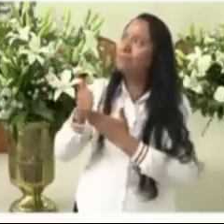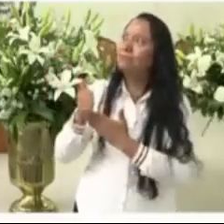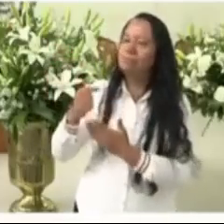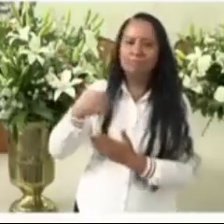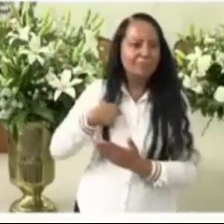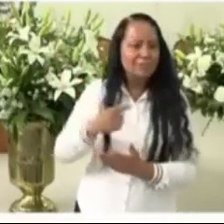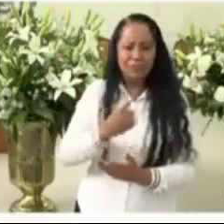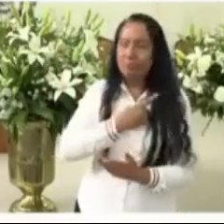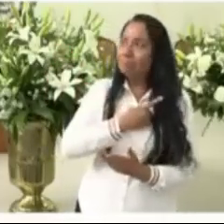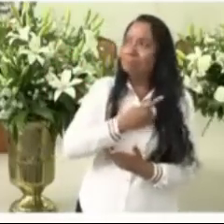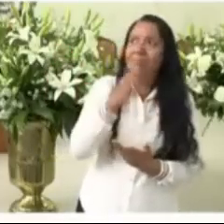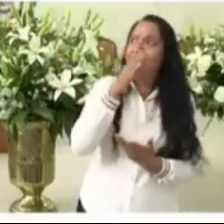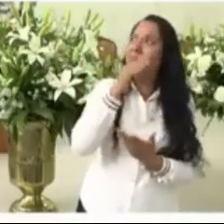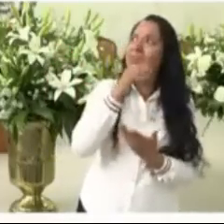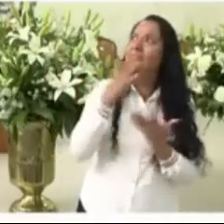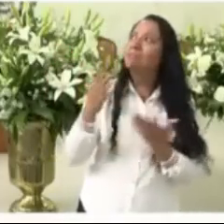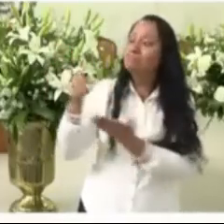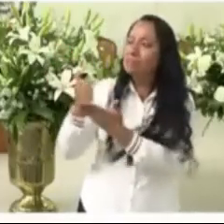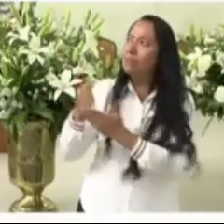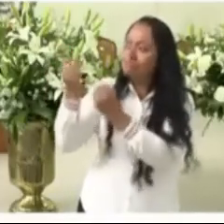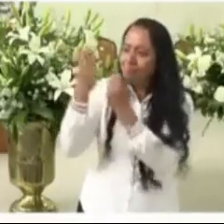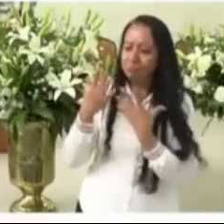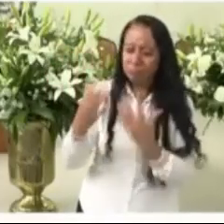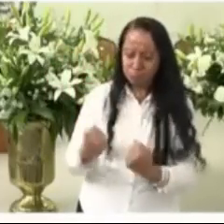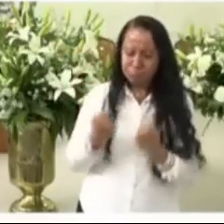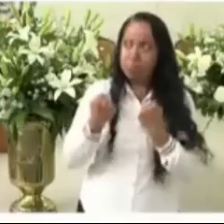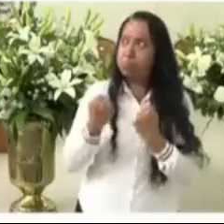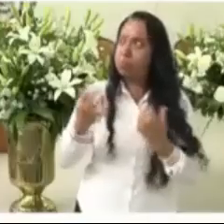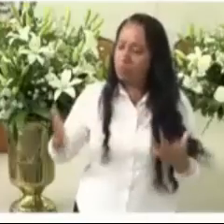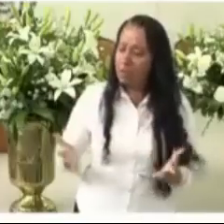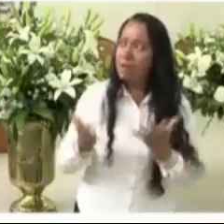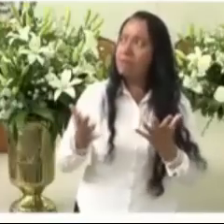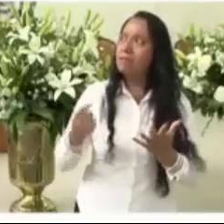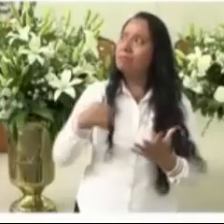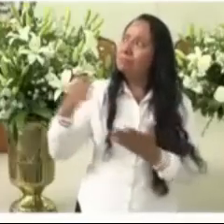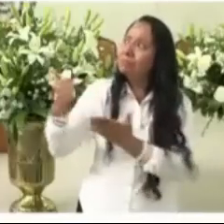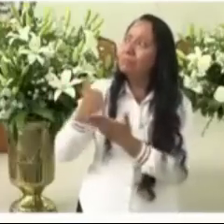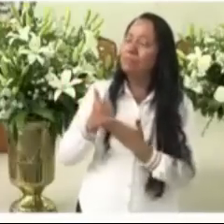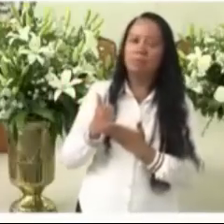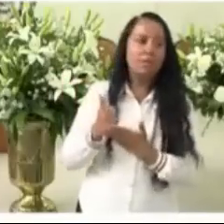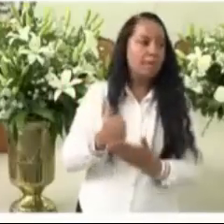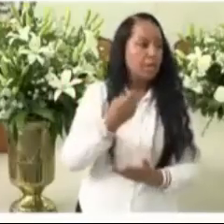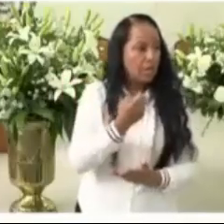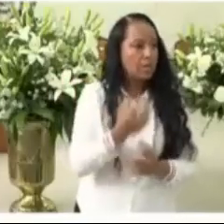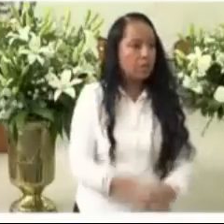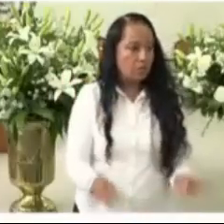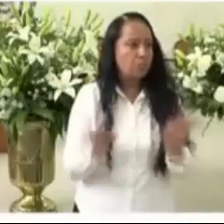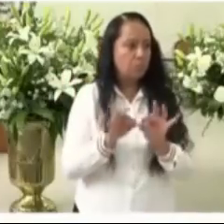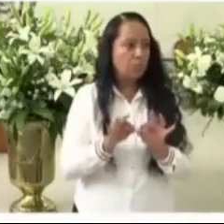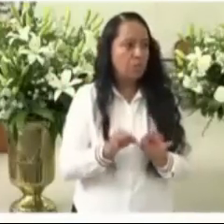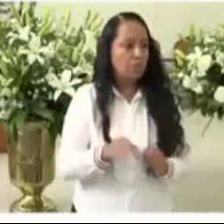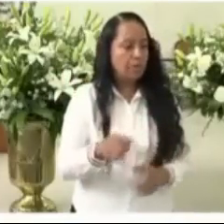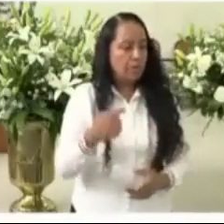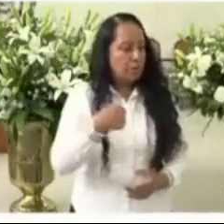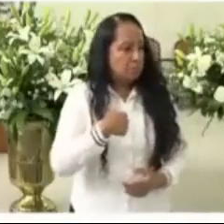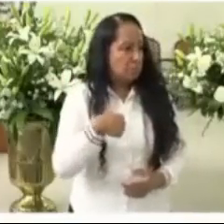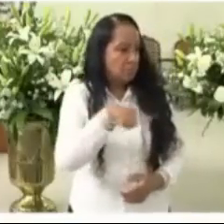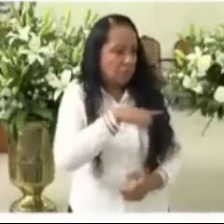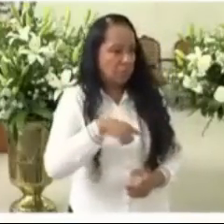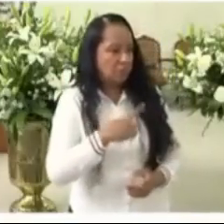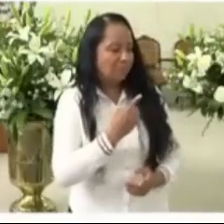sea propicio, nos ayude, nos fortalezca, nos aliente, nos permita estar en pie y nos muestre lo que nosotros tenemos